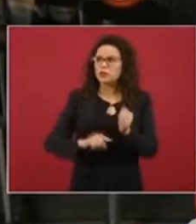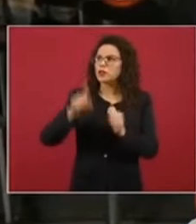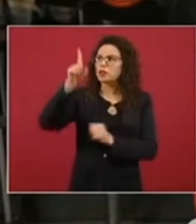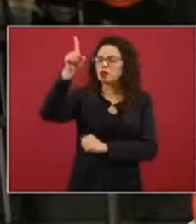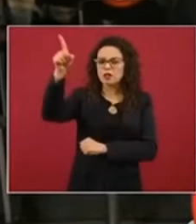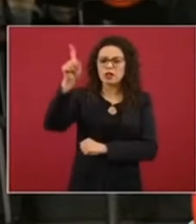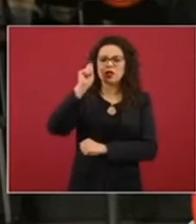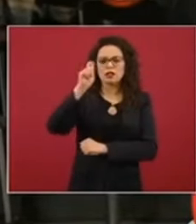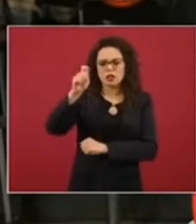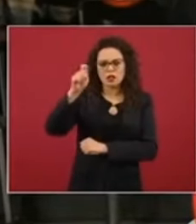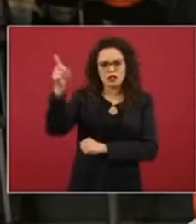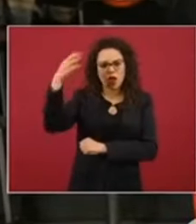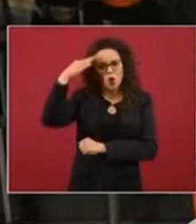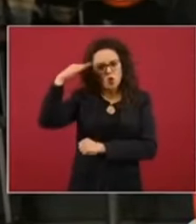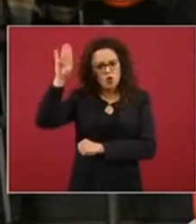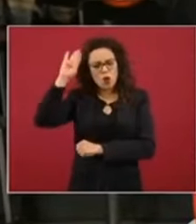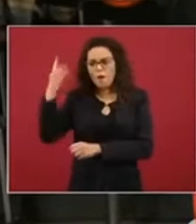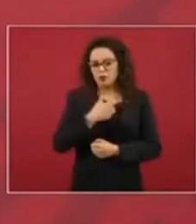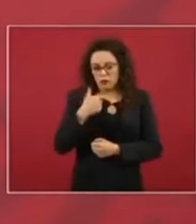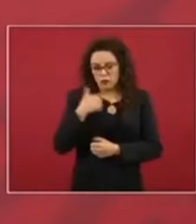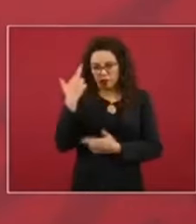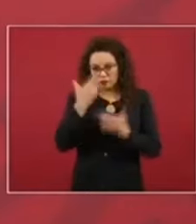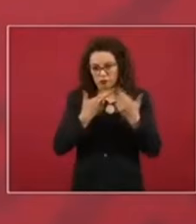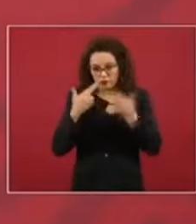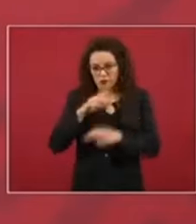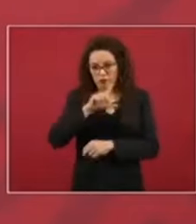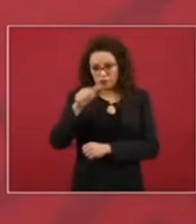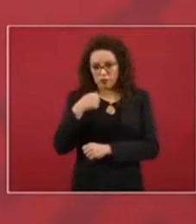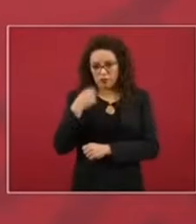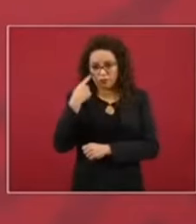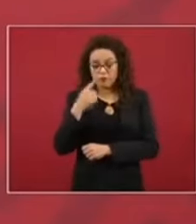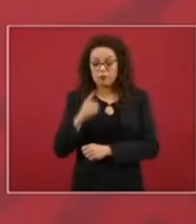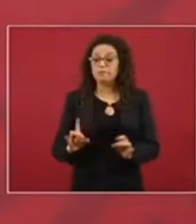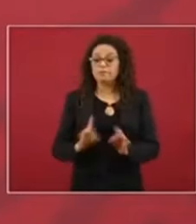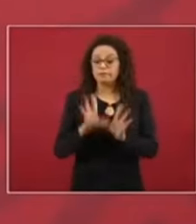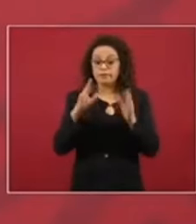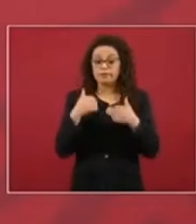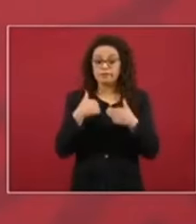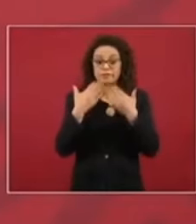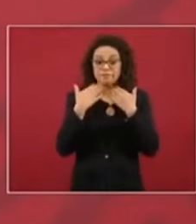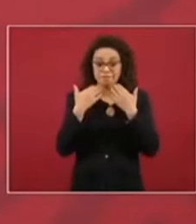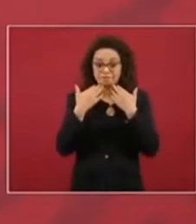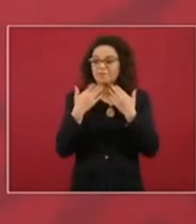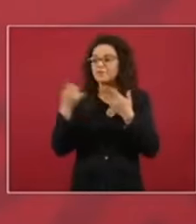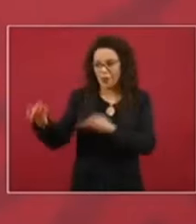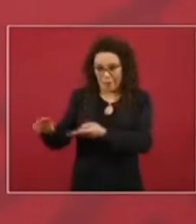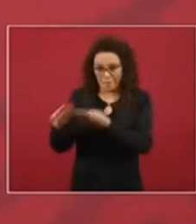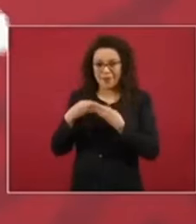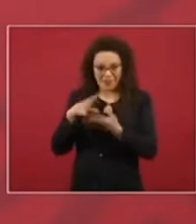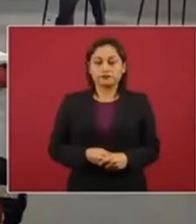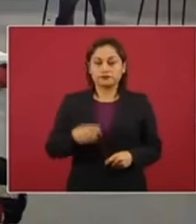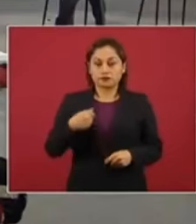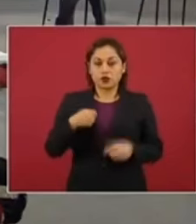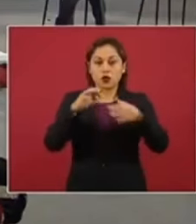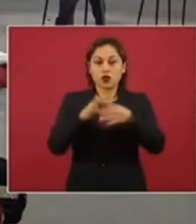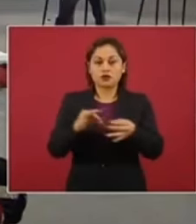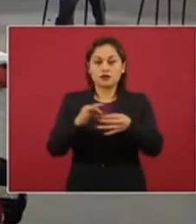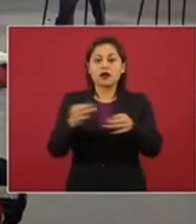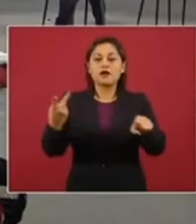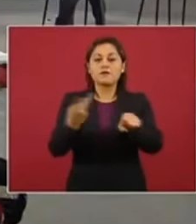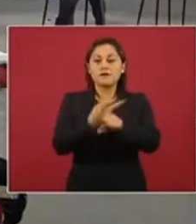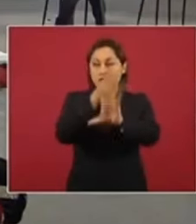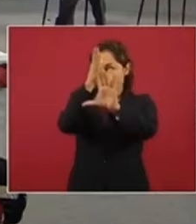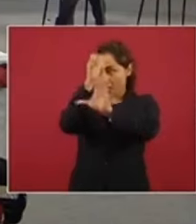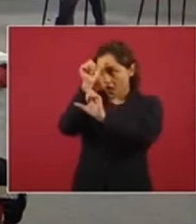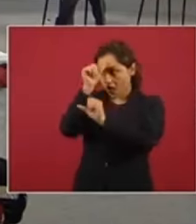a Pfizer-BioNTech y espera comenzar la vacunación este año para los trabajadores de la salud. Para conservarse correctamente la vacuna, debe